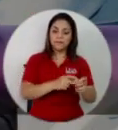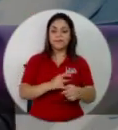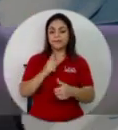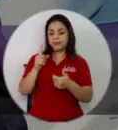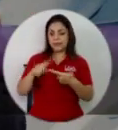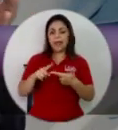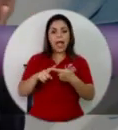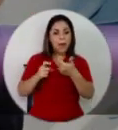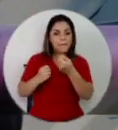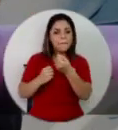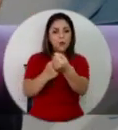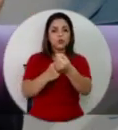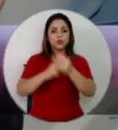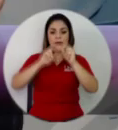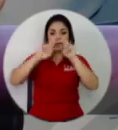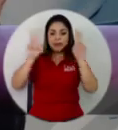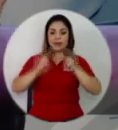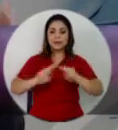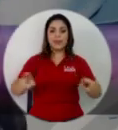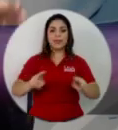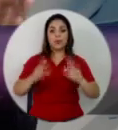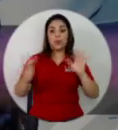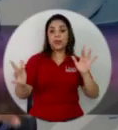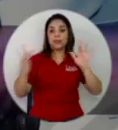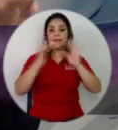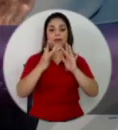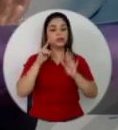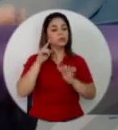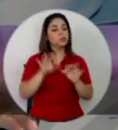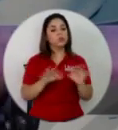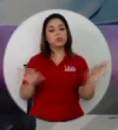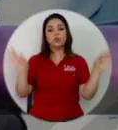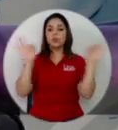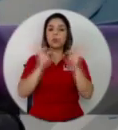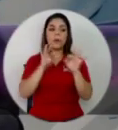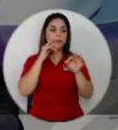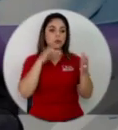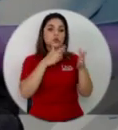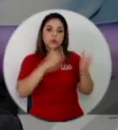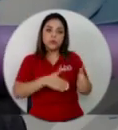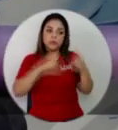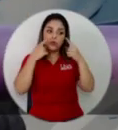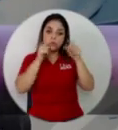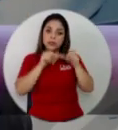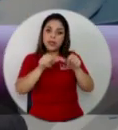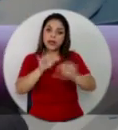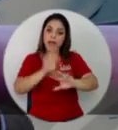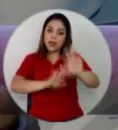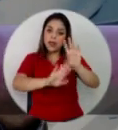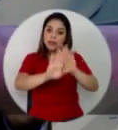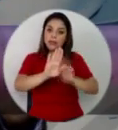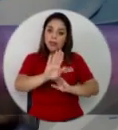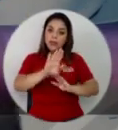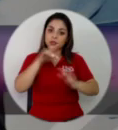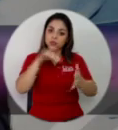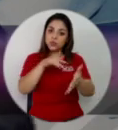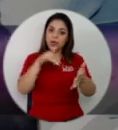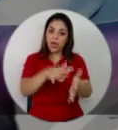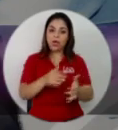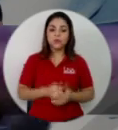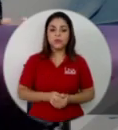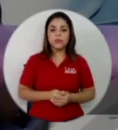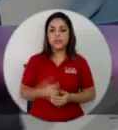apoyo para la conectividad, que se convirtió en una variable elemental, crucial, para que las personas pudieran seguir adelante estudiando, y